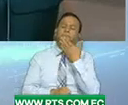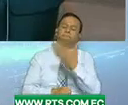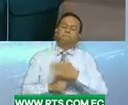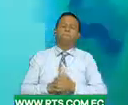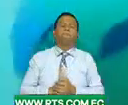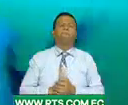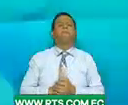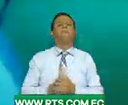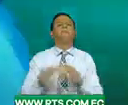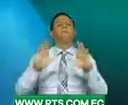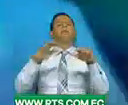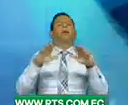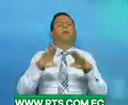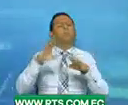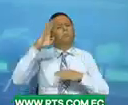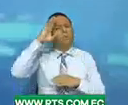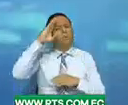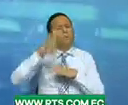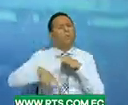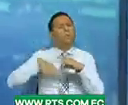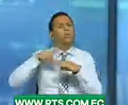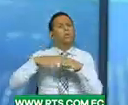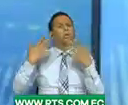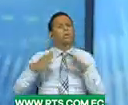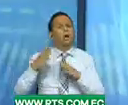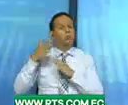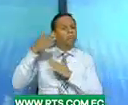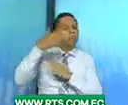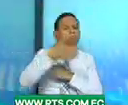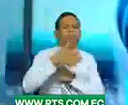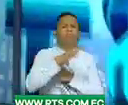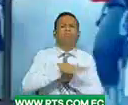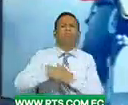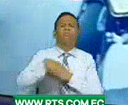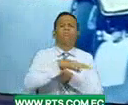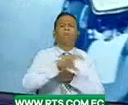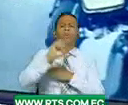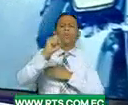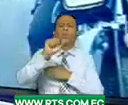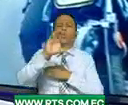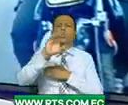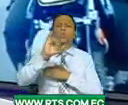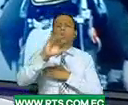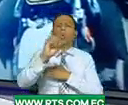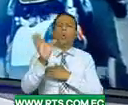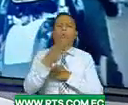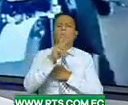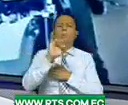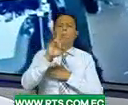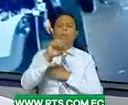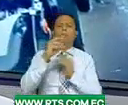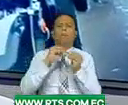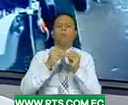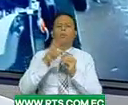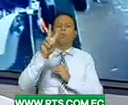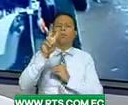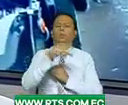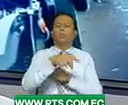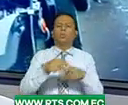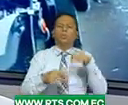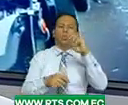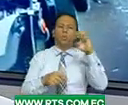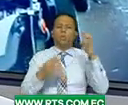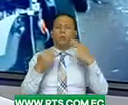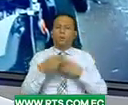Y la Policía Nacional realizó un operativo en el sector de Socio Vivienda 2 en el noroeste de Guayaquil. Allí los agentes